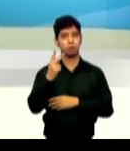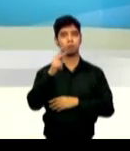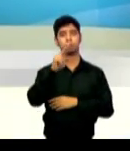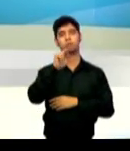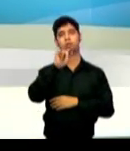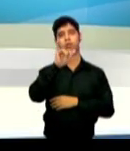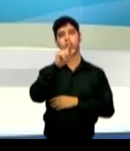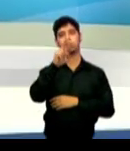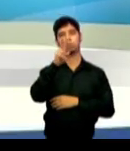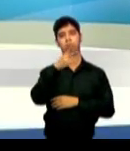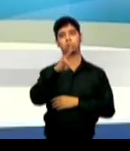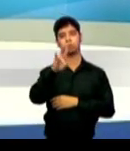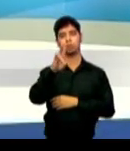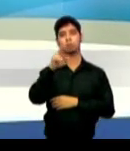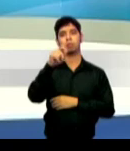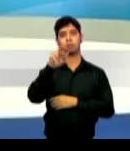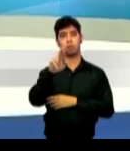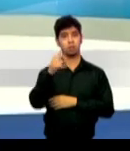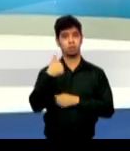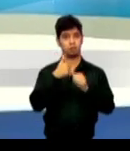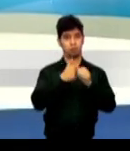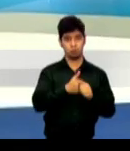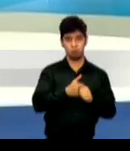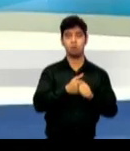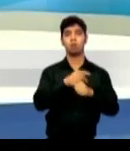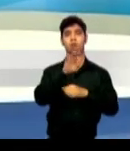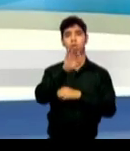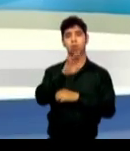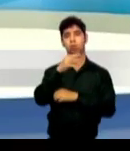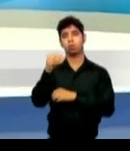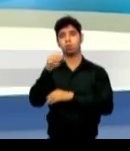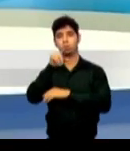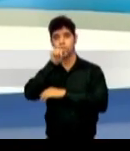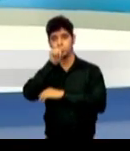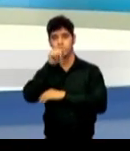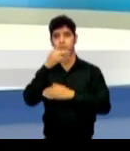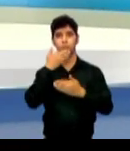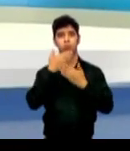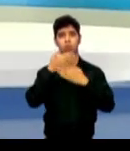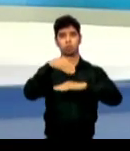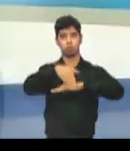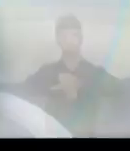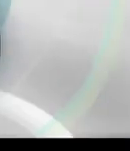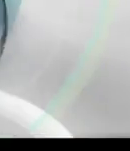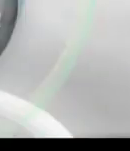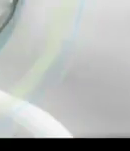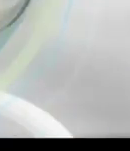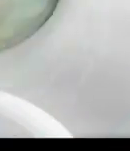noticia247.pr y síganos en nuestras redes sociales en Facebook y Twitter. Buenas noches.